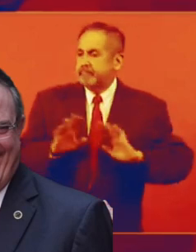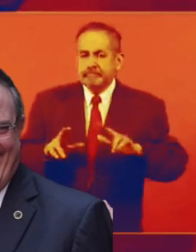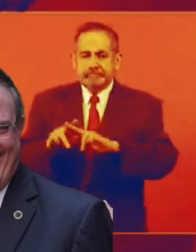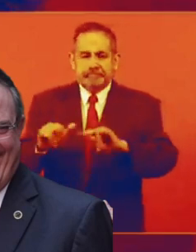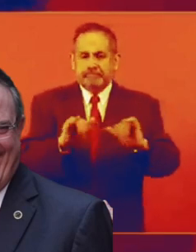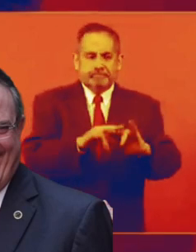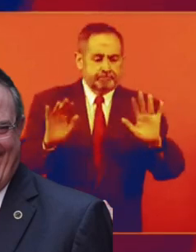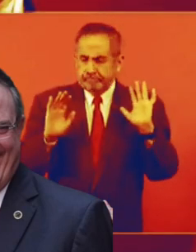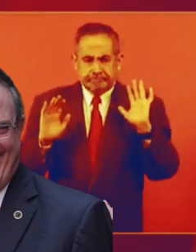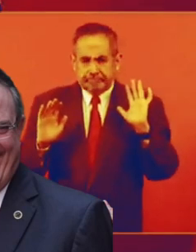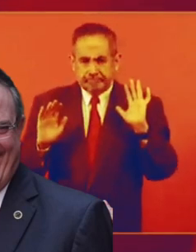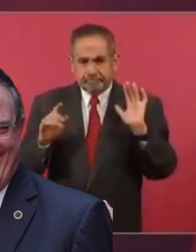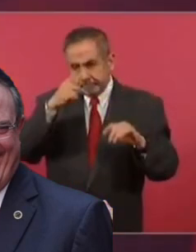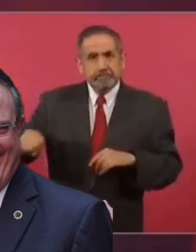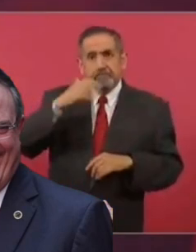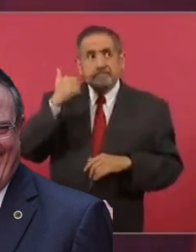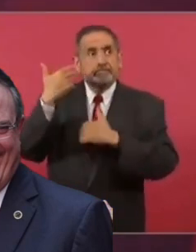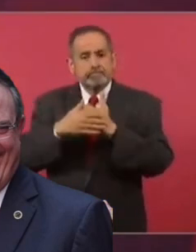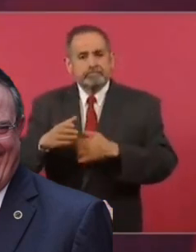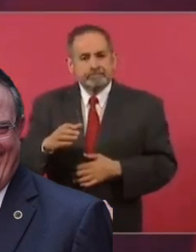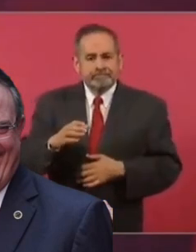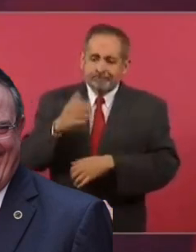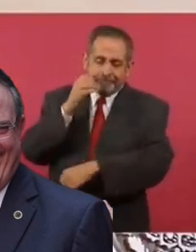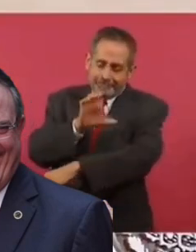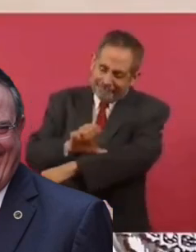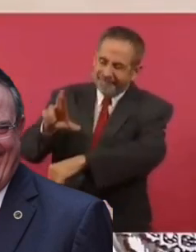de ninguno de los que aspiran a ser